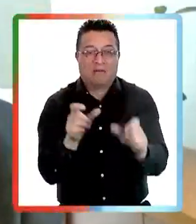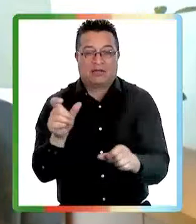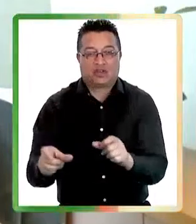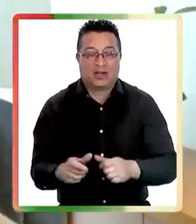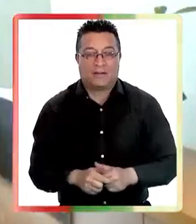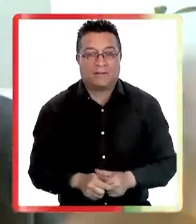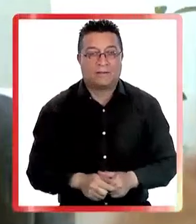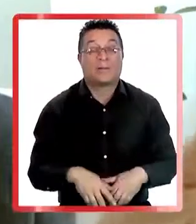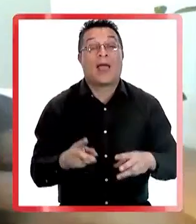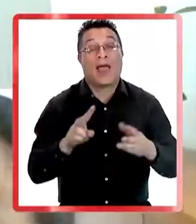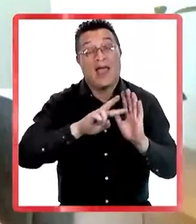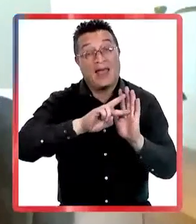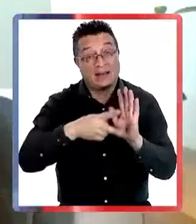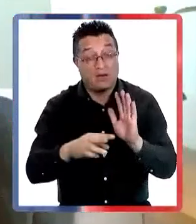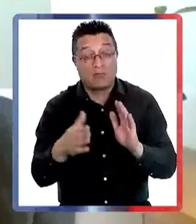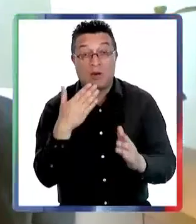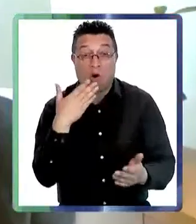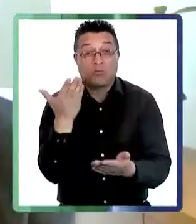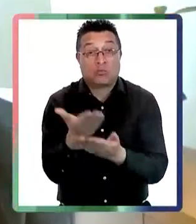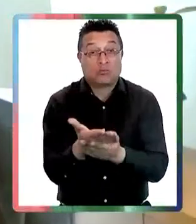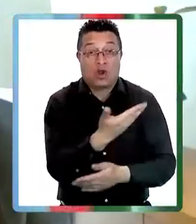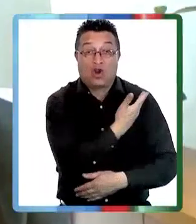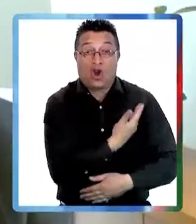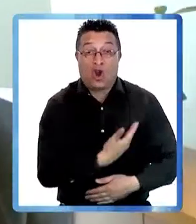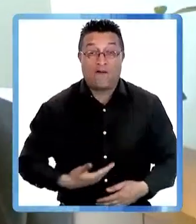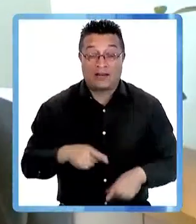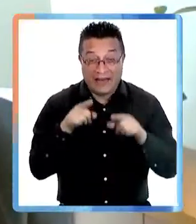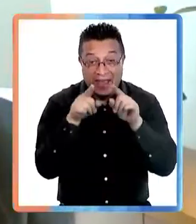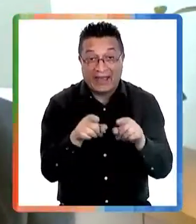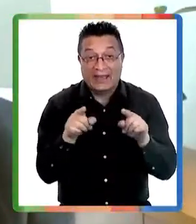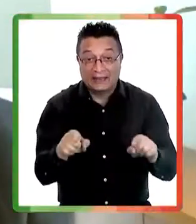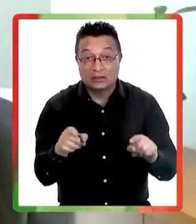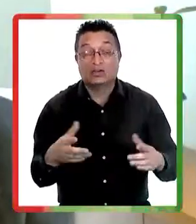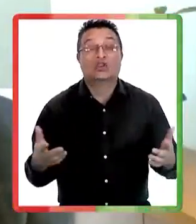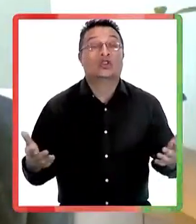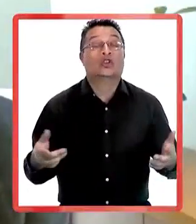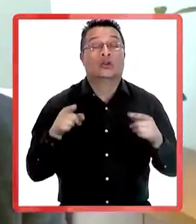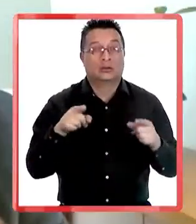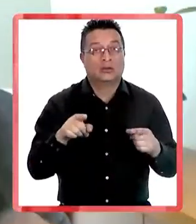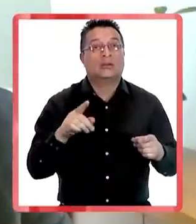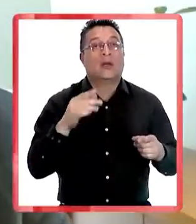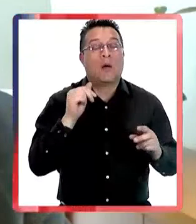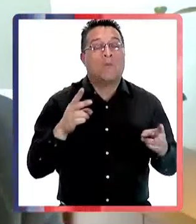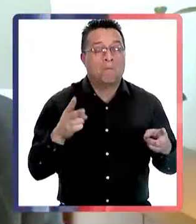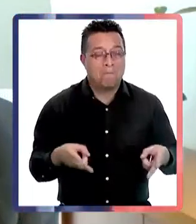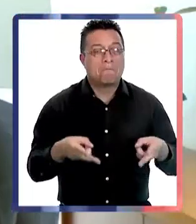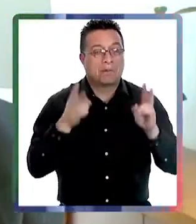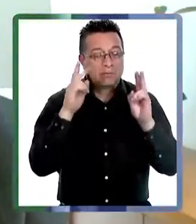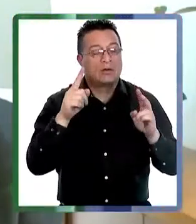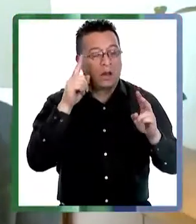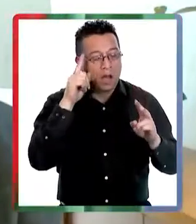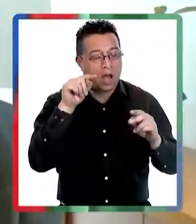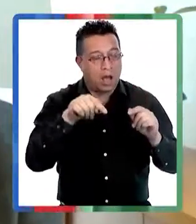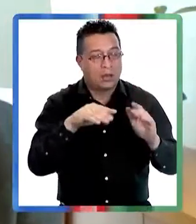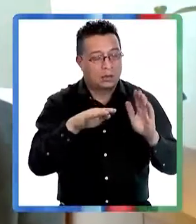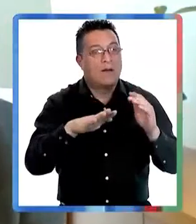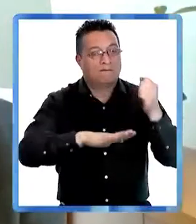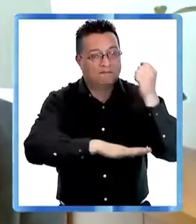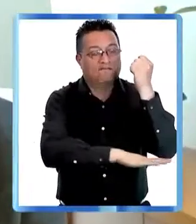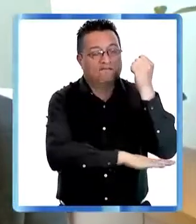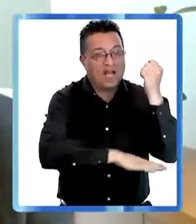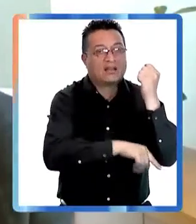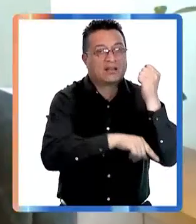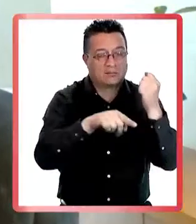personas. La reforma que está proponiendo el gobierno en ese sentido realmente permite sentar las bases de